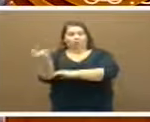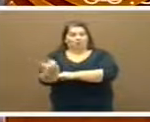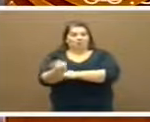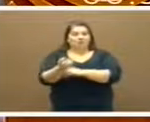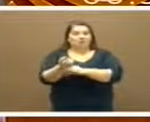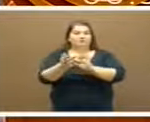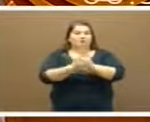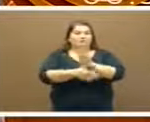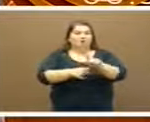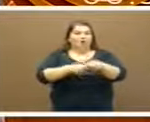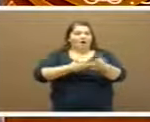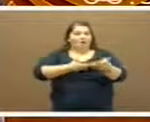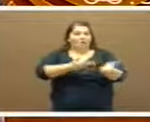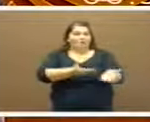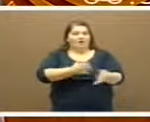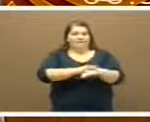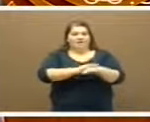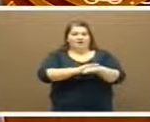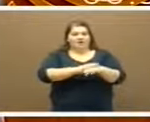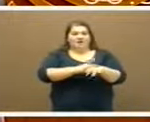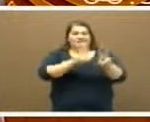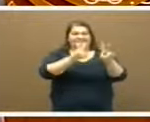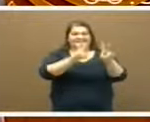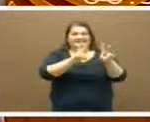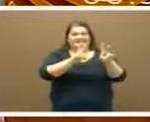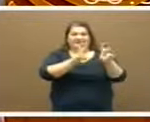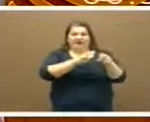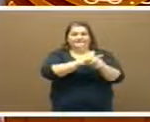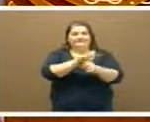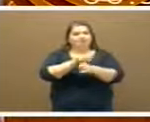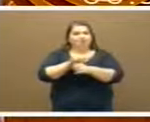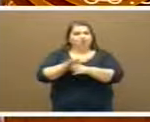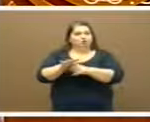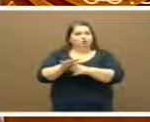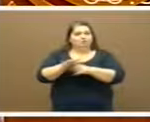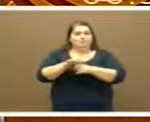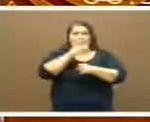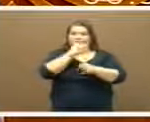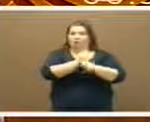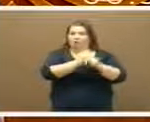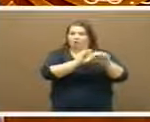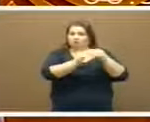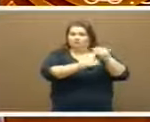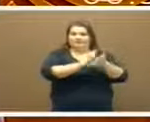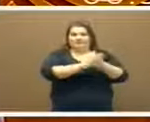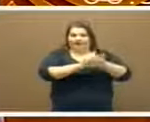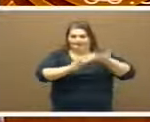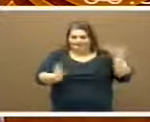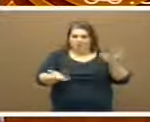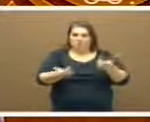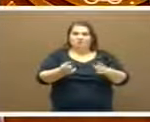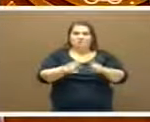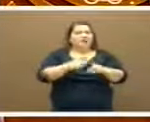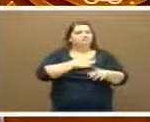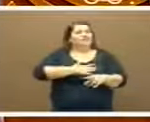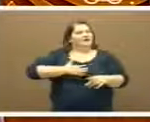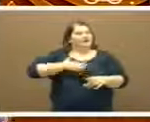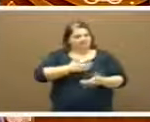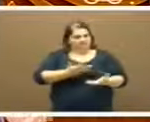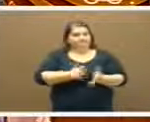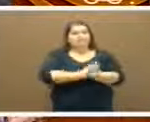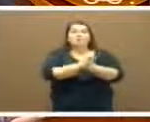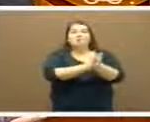requieren de cierta ayuda para ponerse al día en aquellas materias que hoy el trabajo lo hacen mucho más rápido y mucho más agradable. Y la